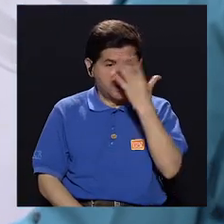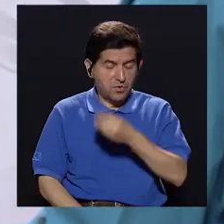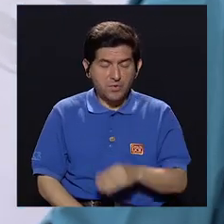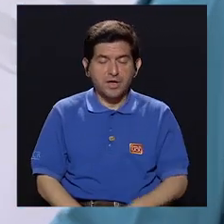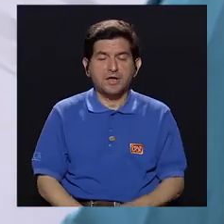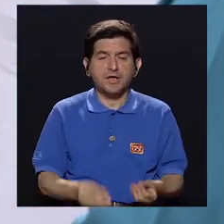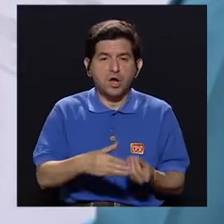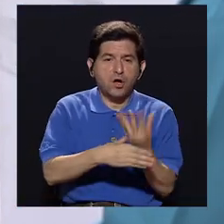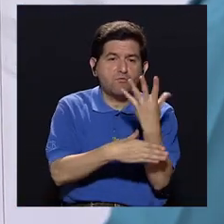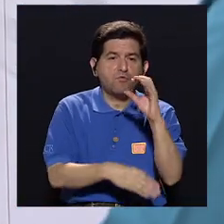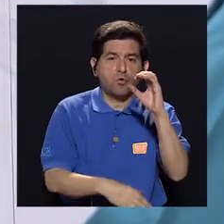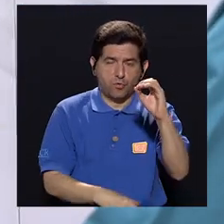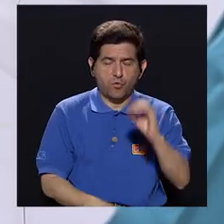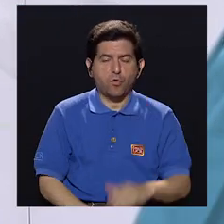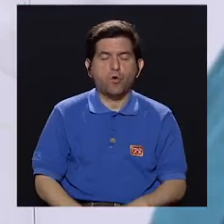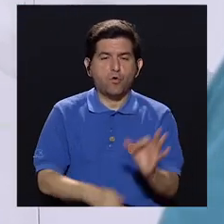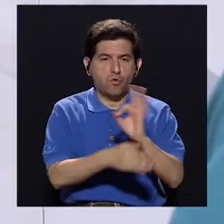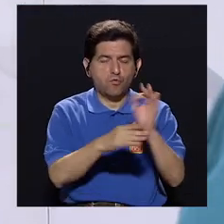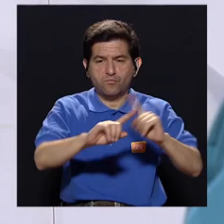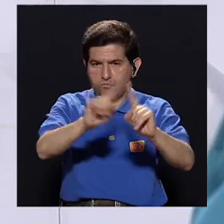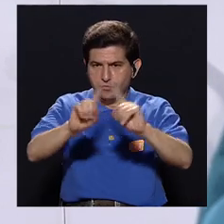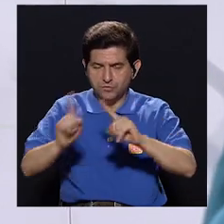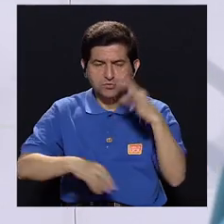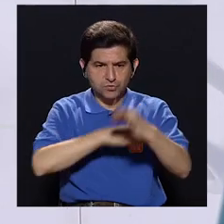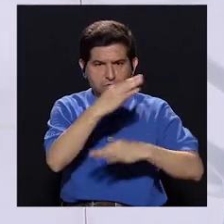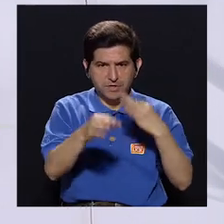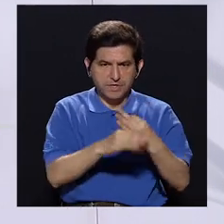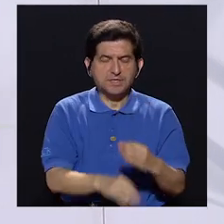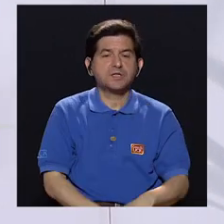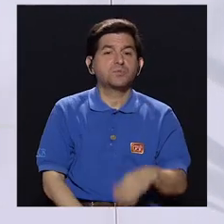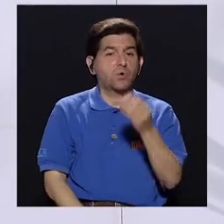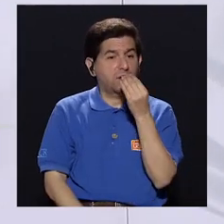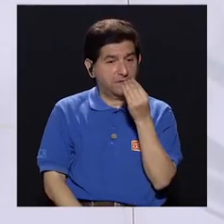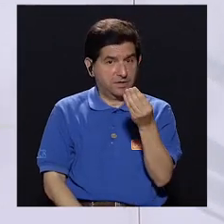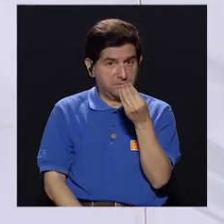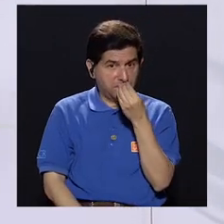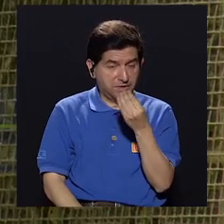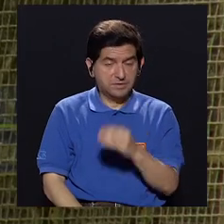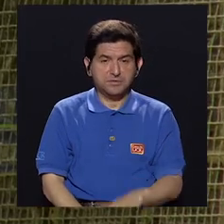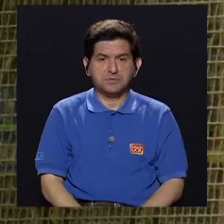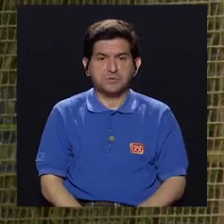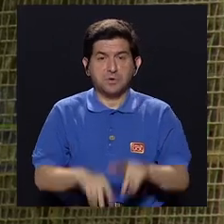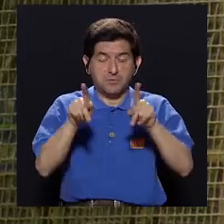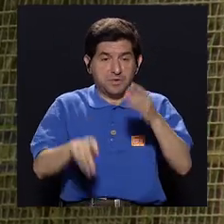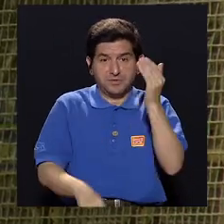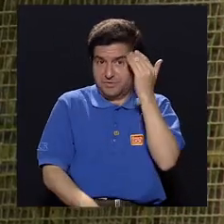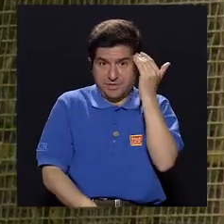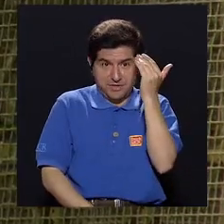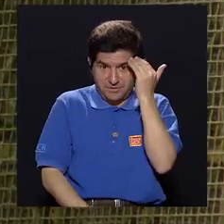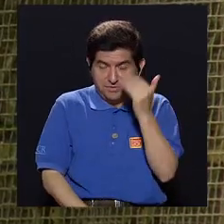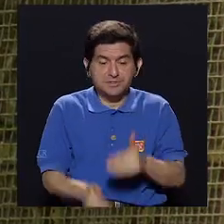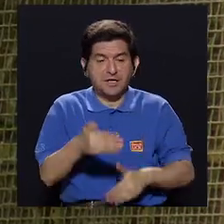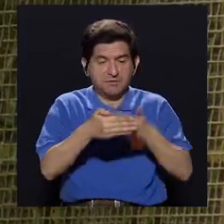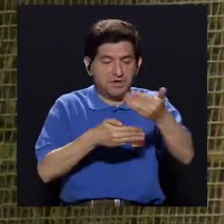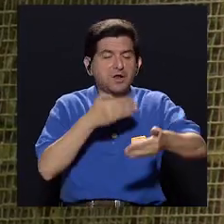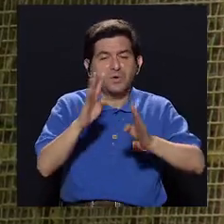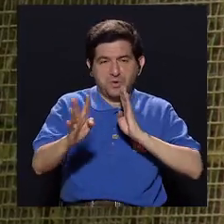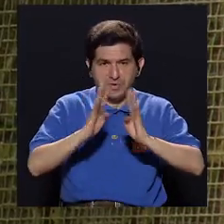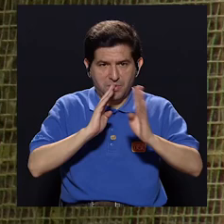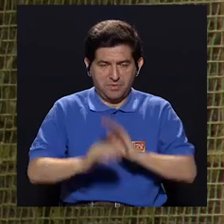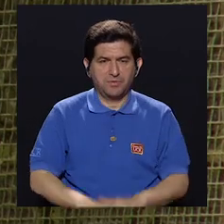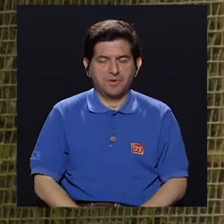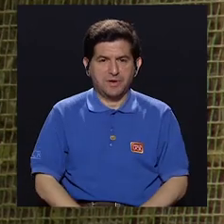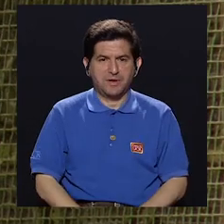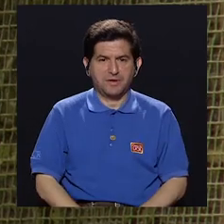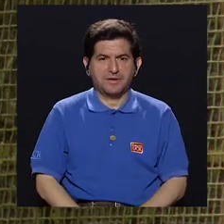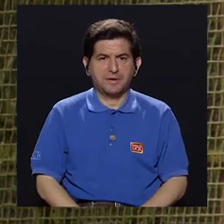cumplen otras funciones eh algunas eh Son por ejemplo alimenticias eh mucha gente no sabe después vamos a hablar de eso